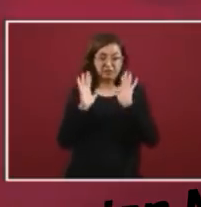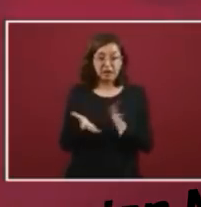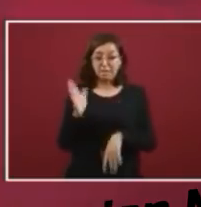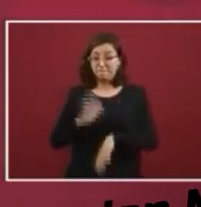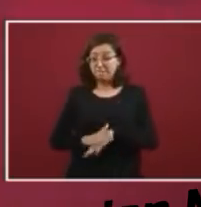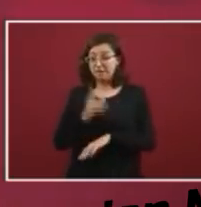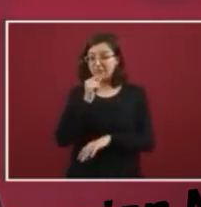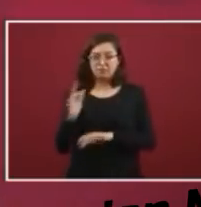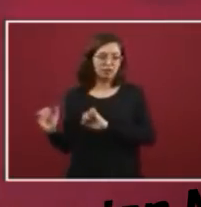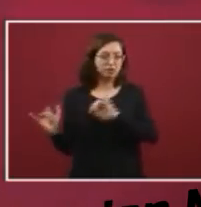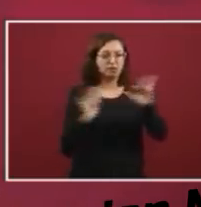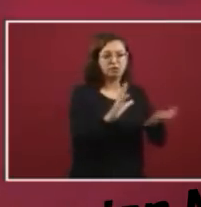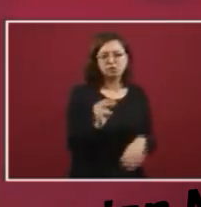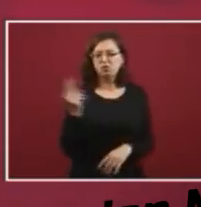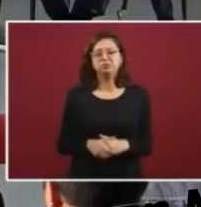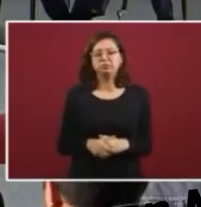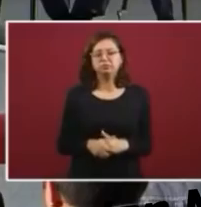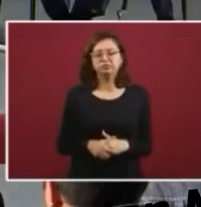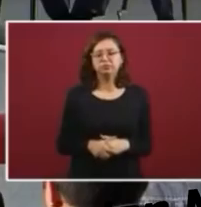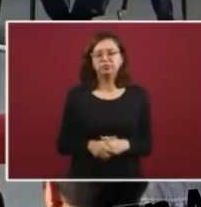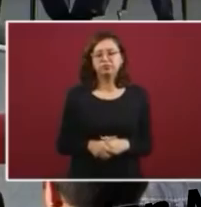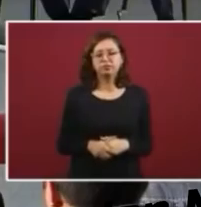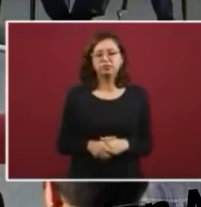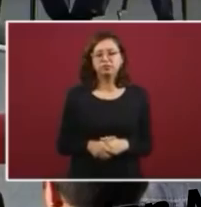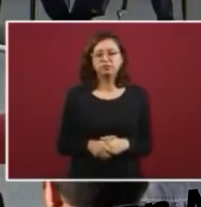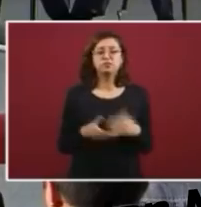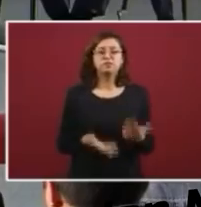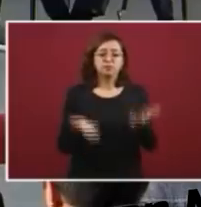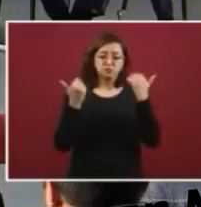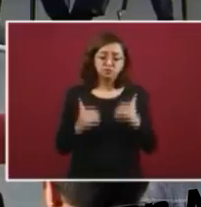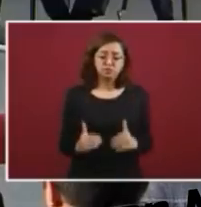más elementos. Fue una decisión de carácter técnico. En el caso del